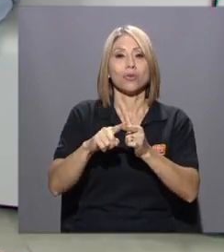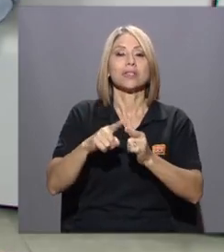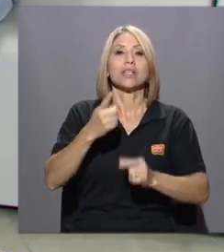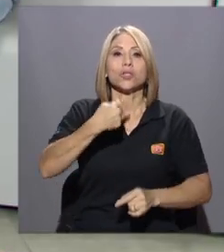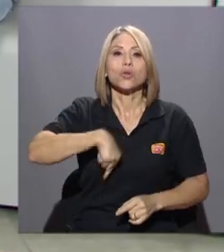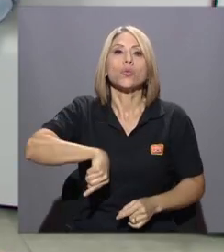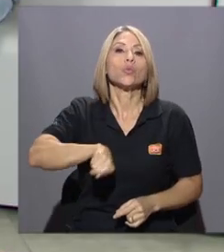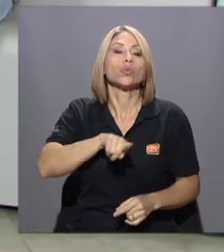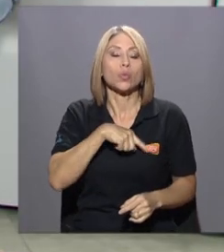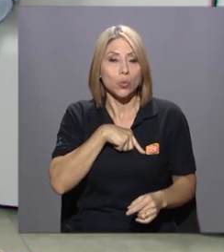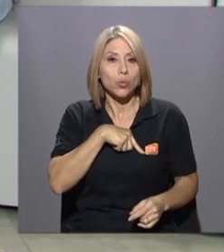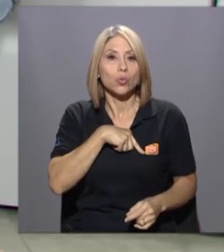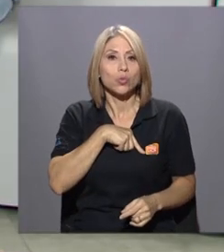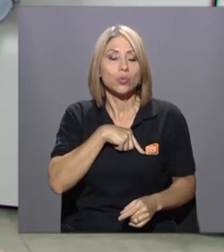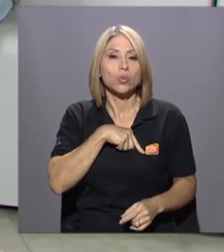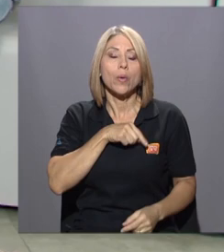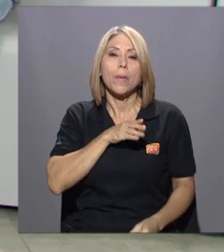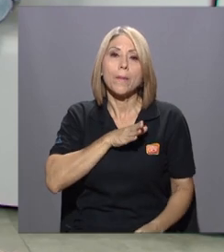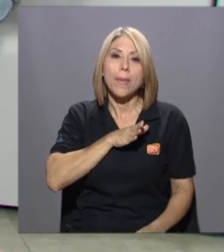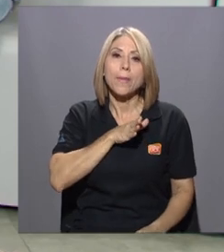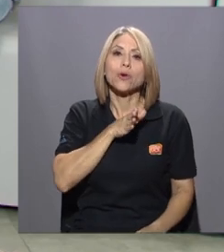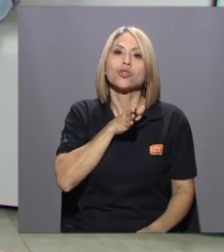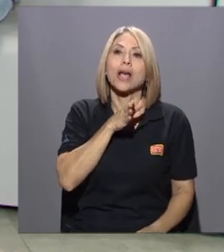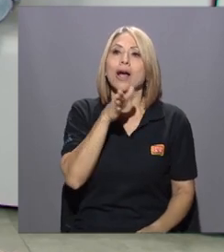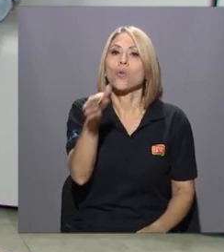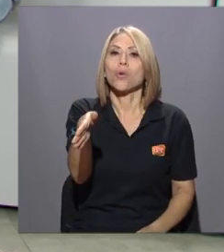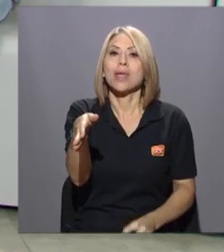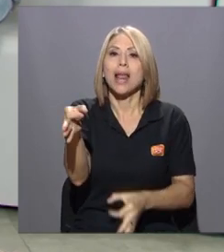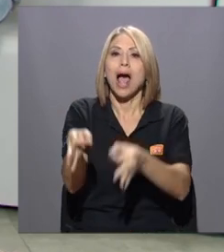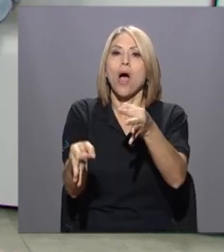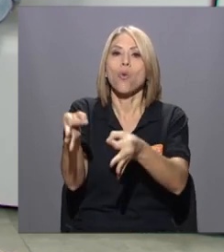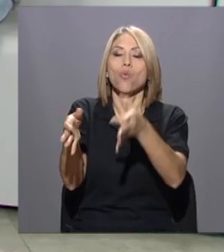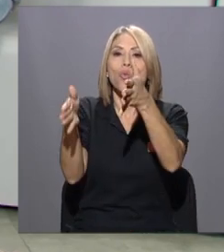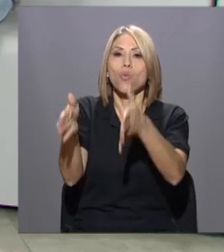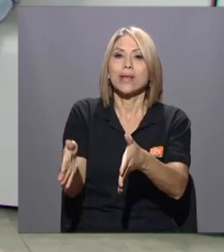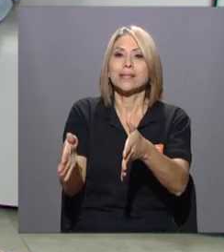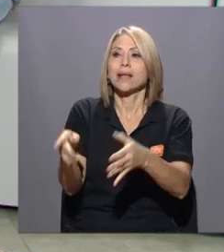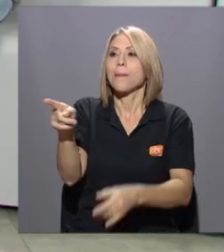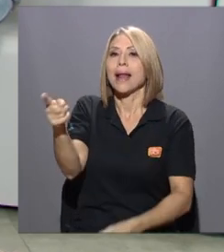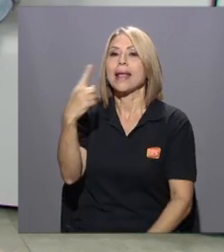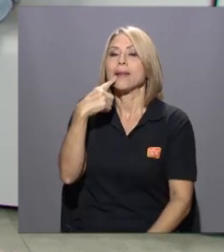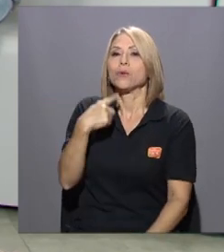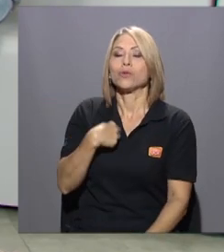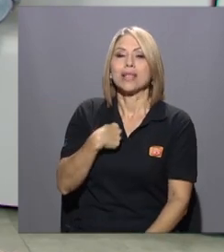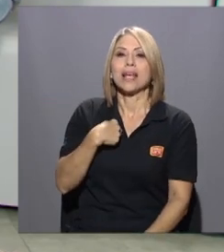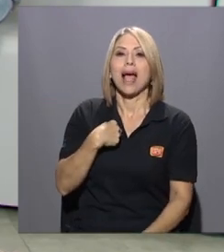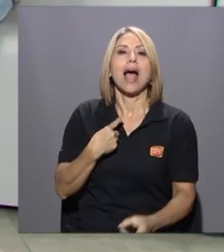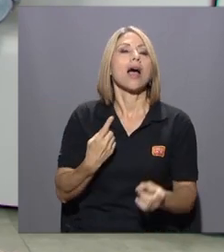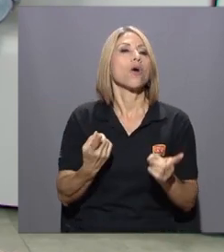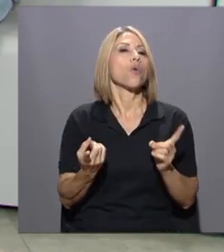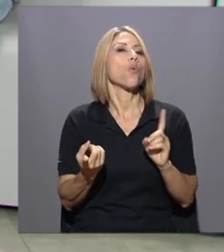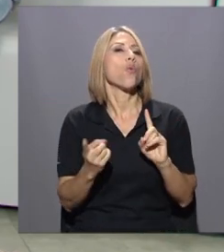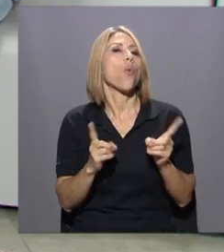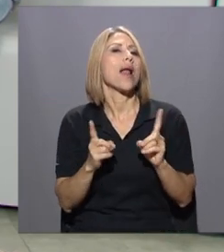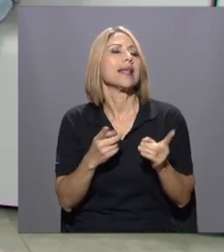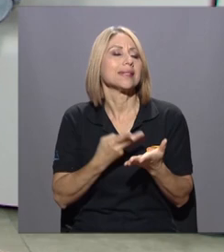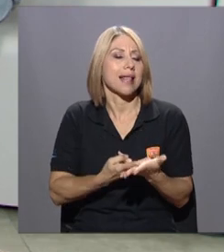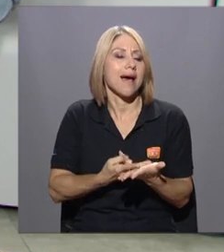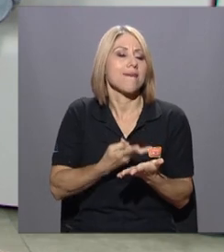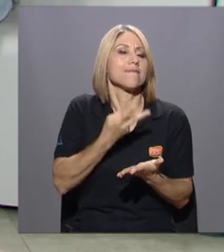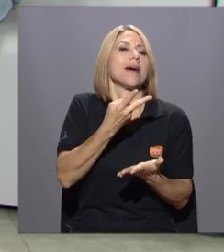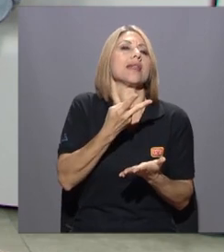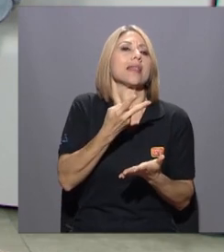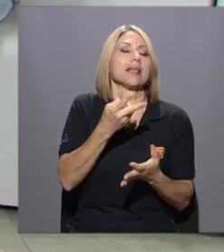vamos entonces a acudir a un juez para que nos diga cuál es la eficacia y la validez